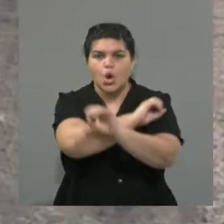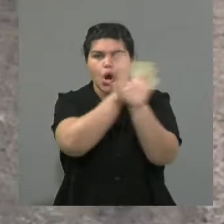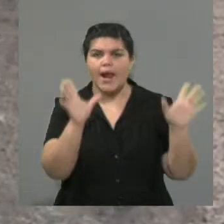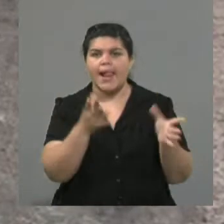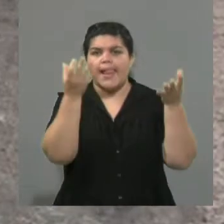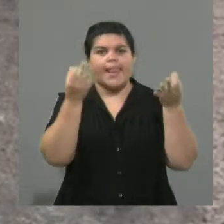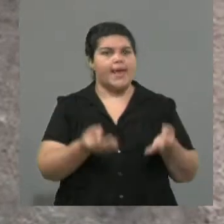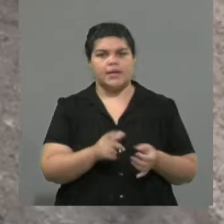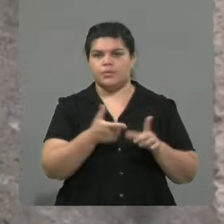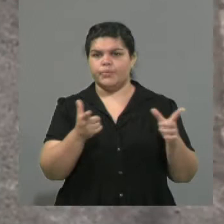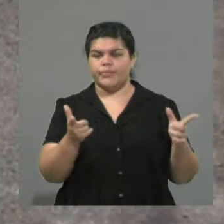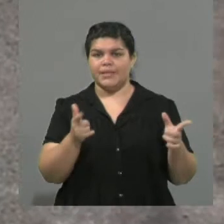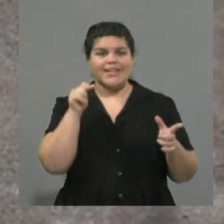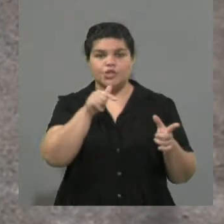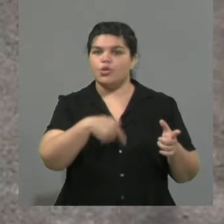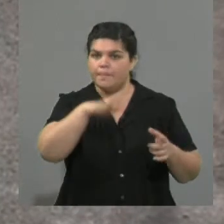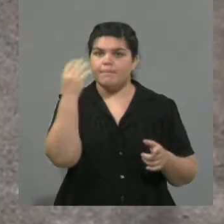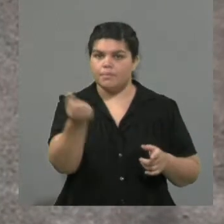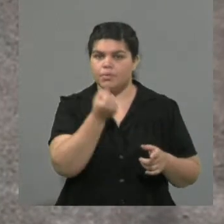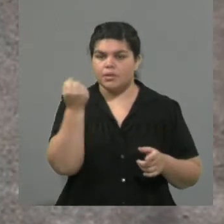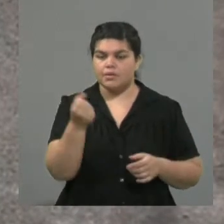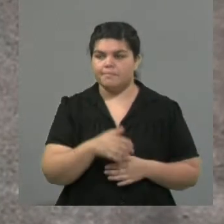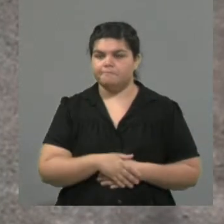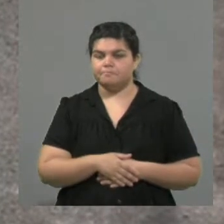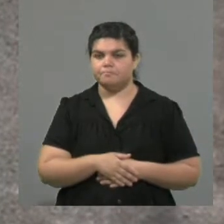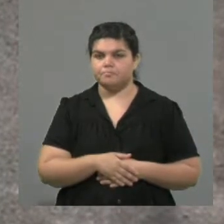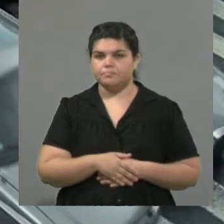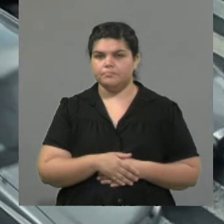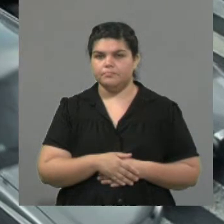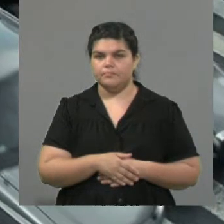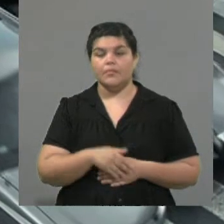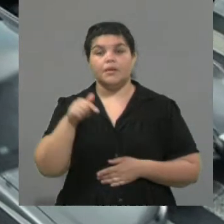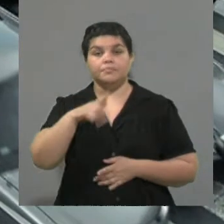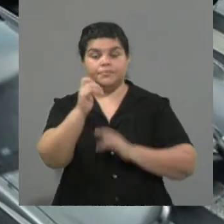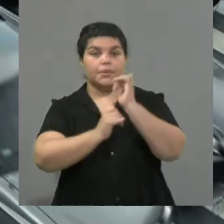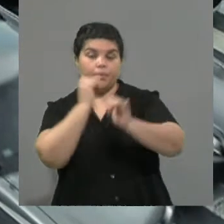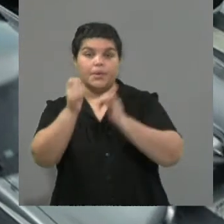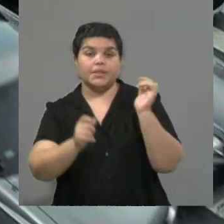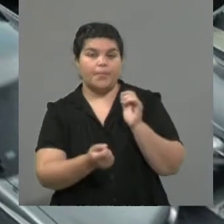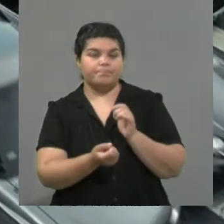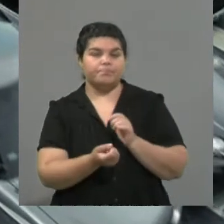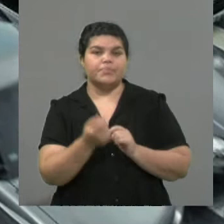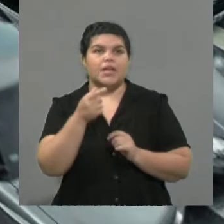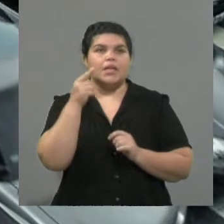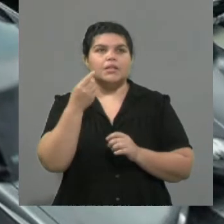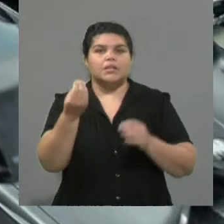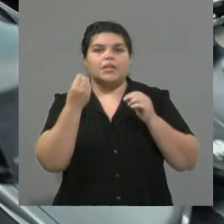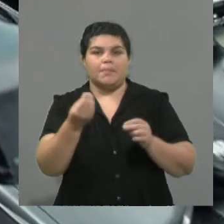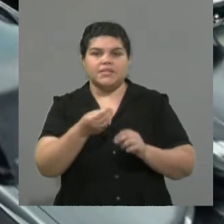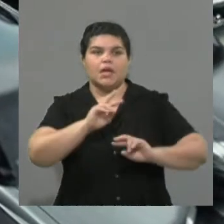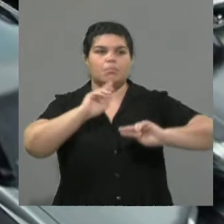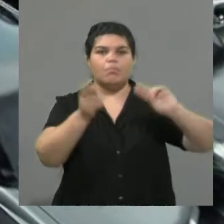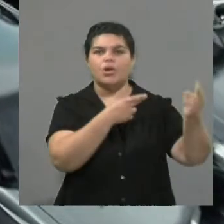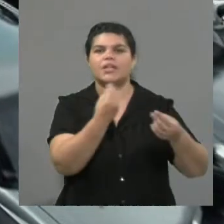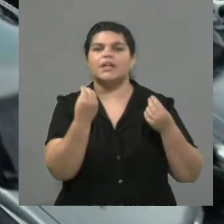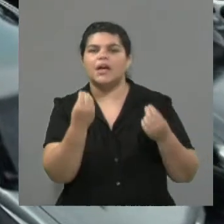Mire, uno de los elementos es que la mortalidad vial aparece siempre en el área policial,